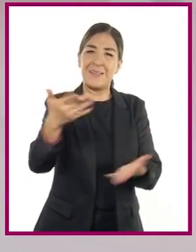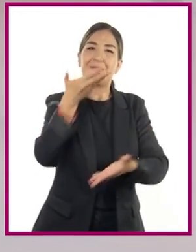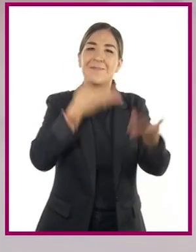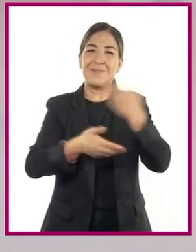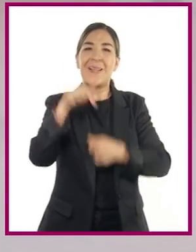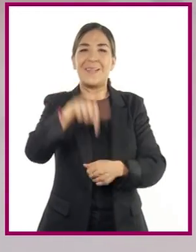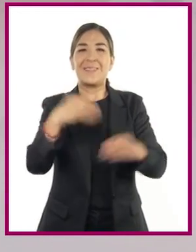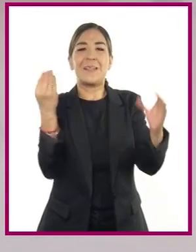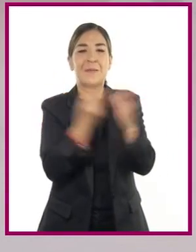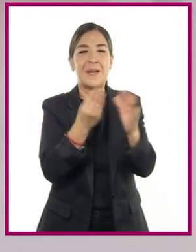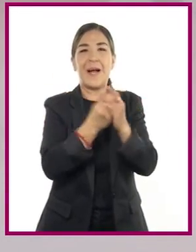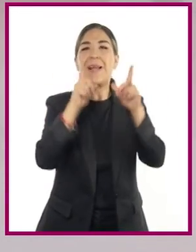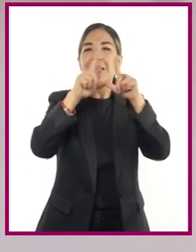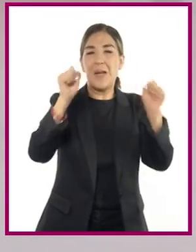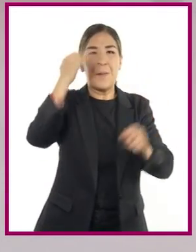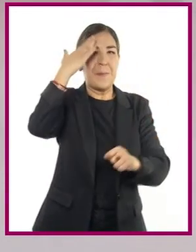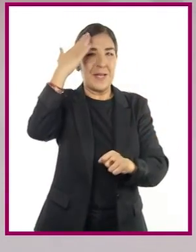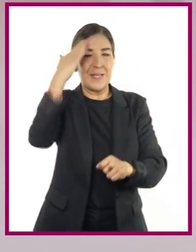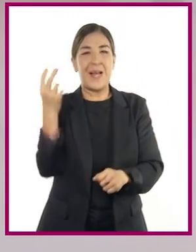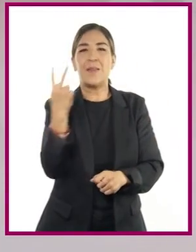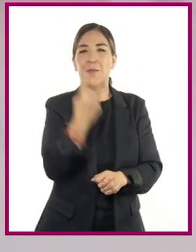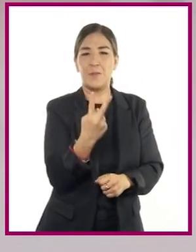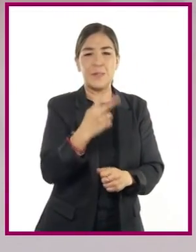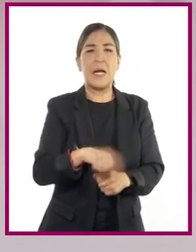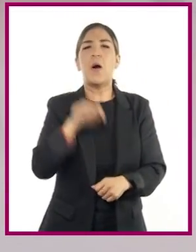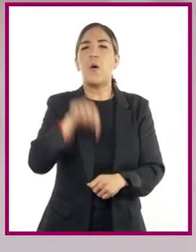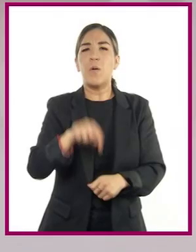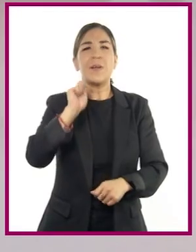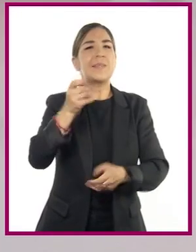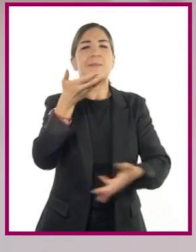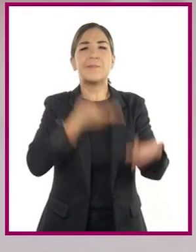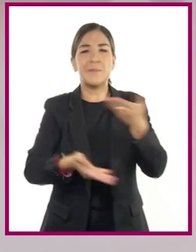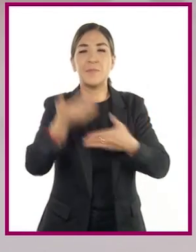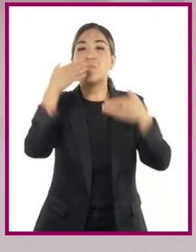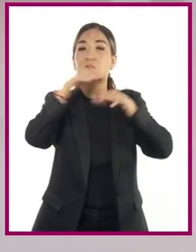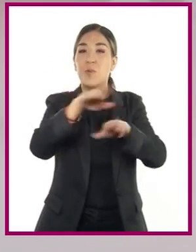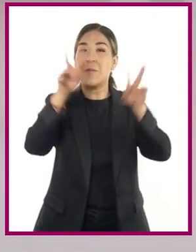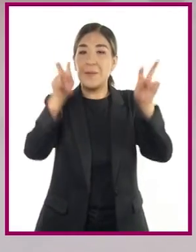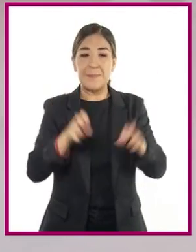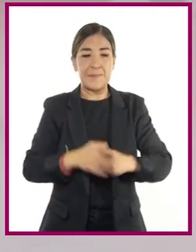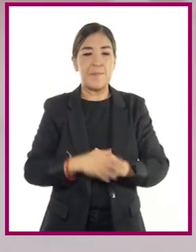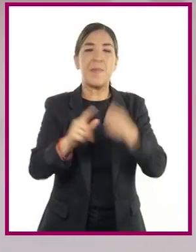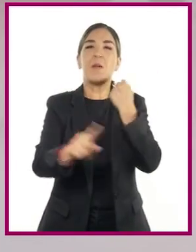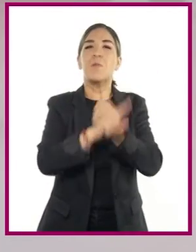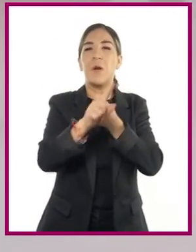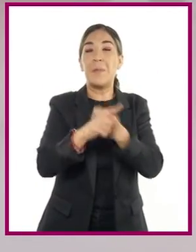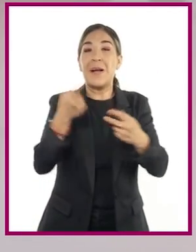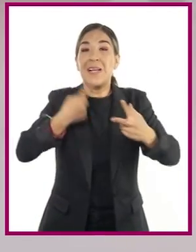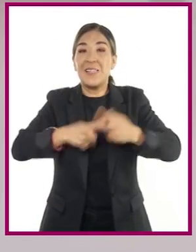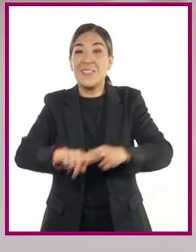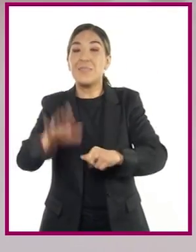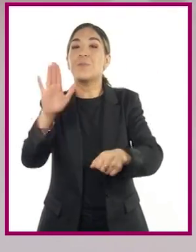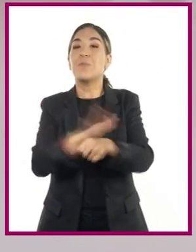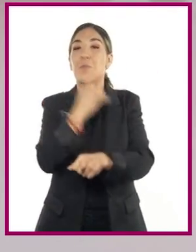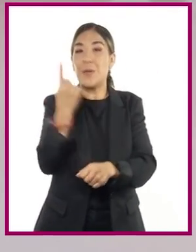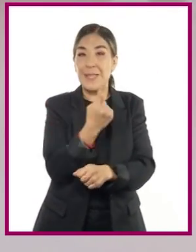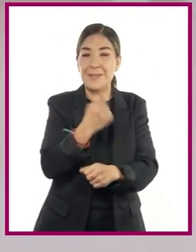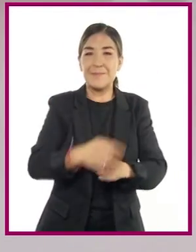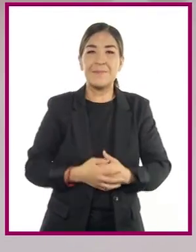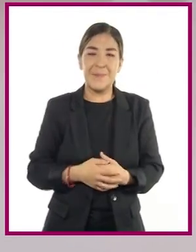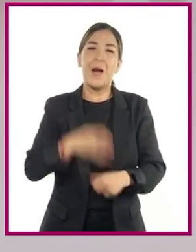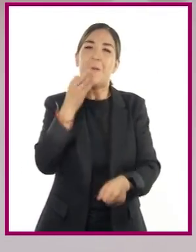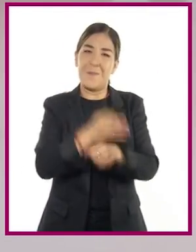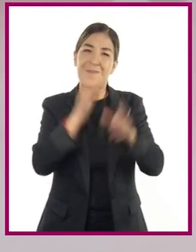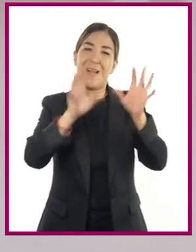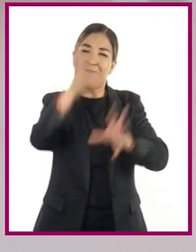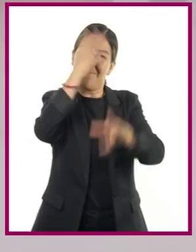esta sesión de Lengua Materna 2, en la que hemos compartido sobre el problema inició por qué. Hemos